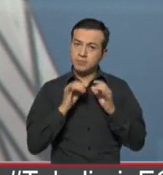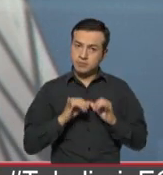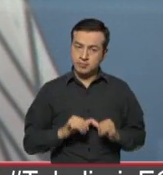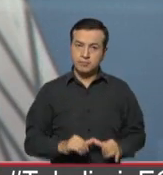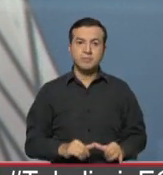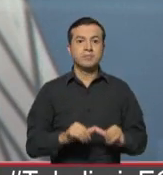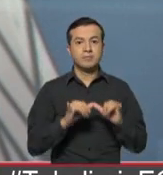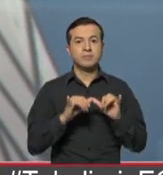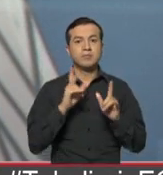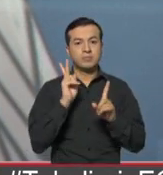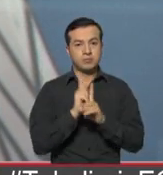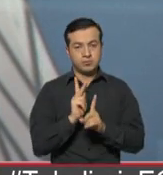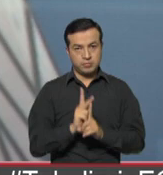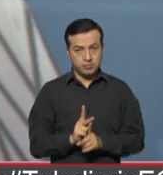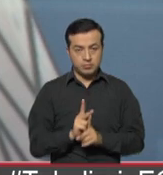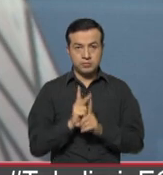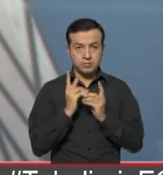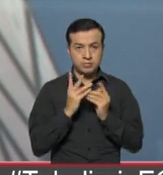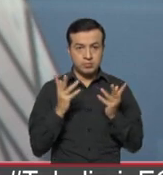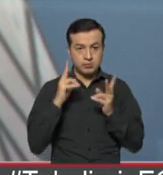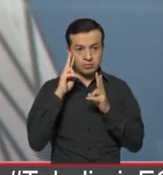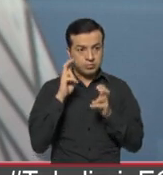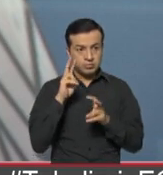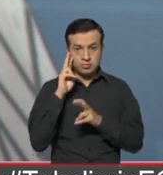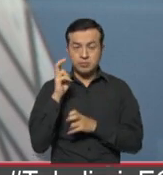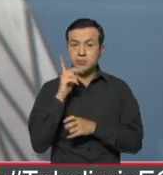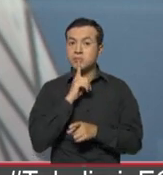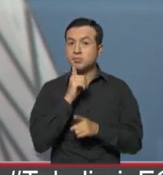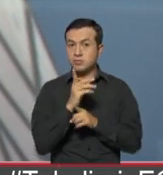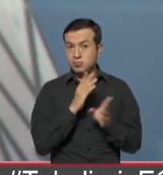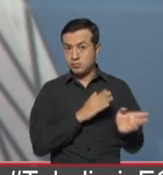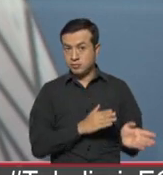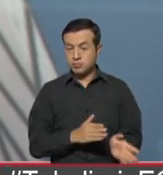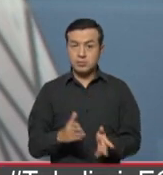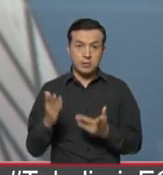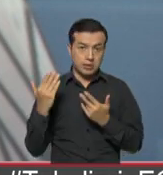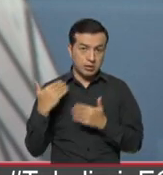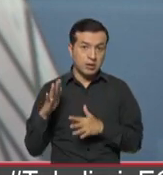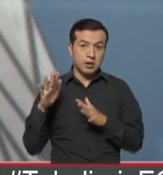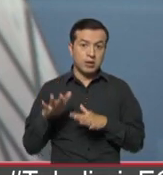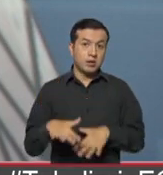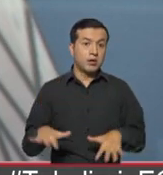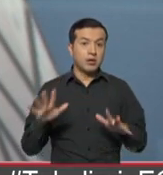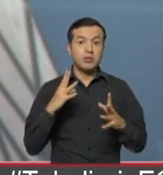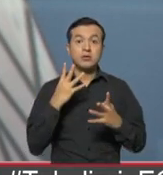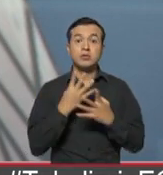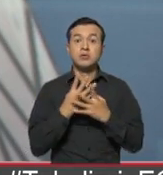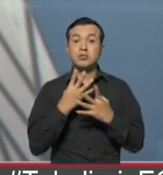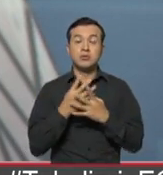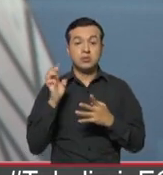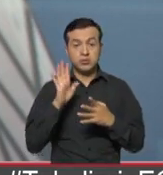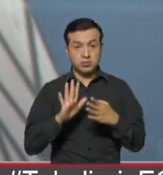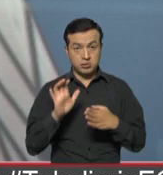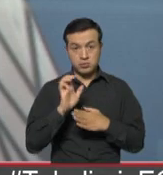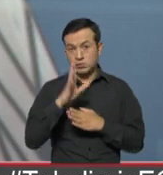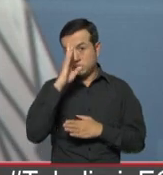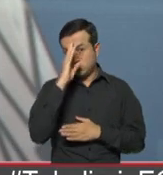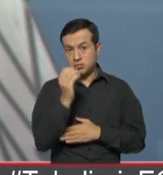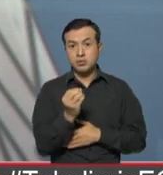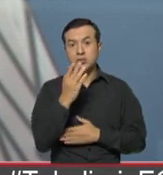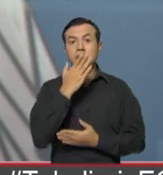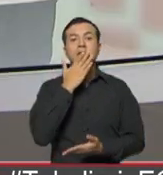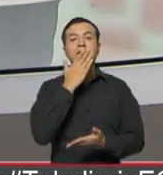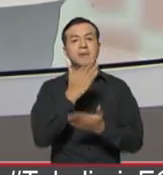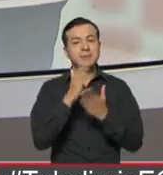con los puntos de investigación que se han hecho también sobre lo que está ocurriendo en las cárceles en el país. Muy buenos días, gracias